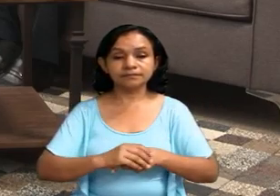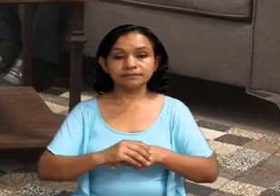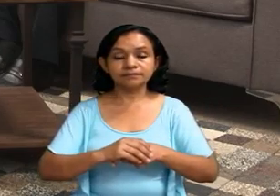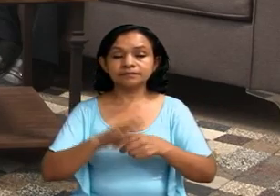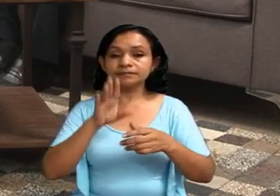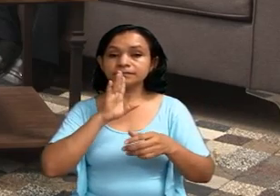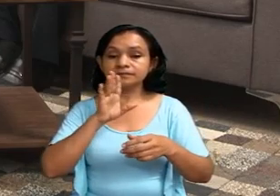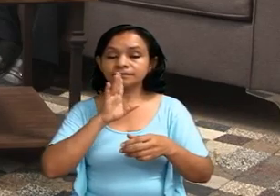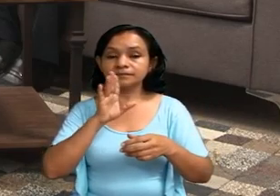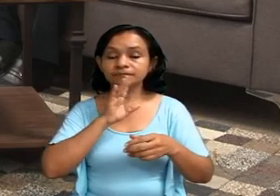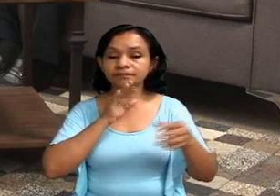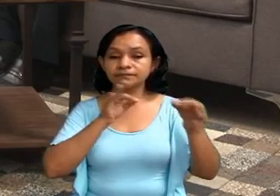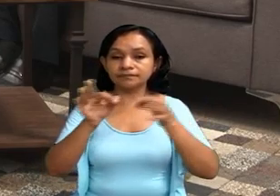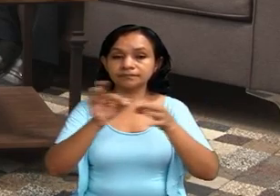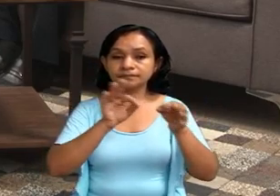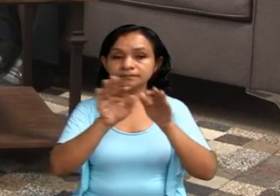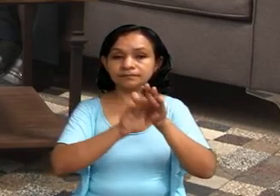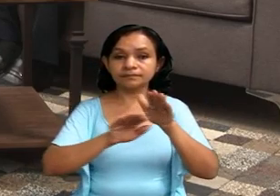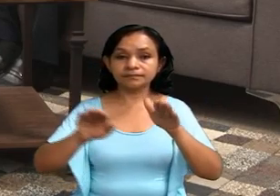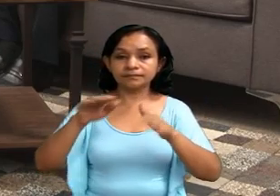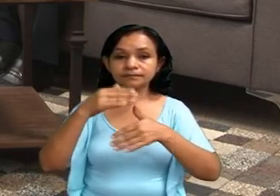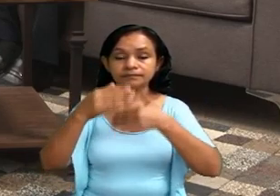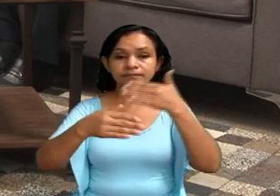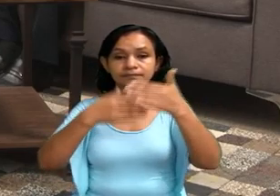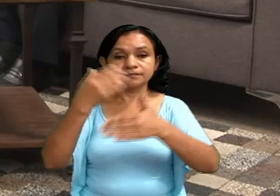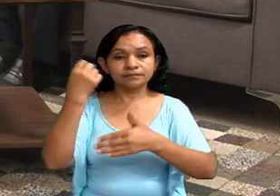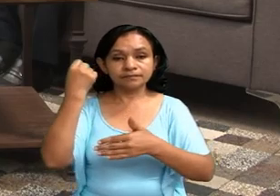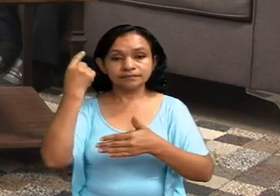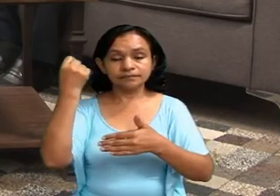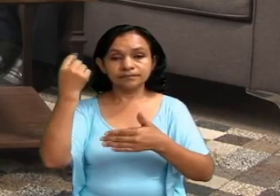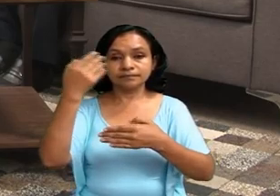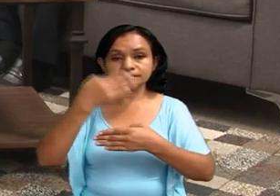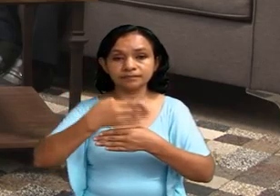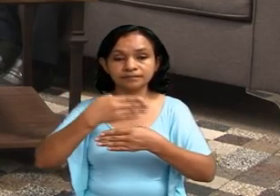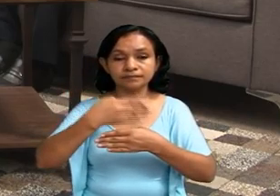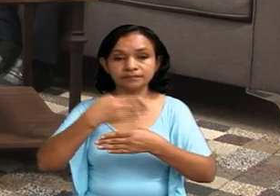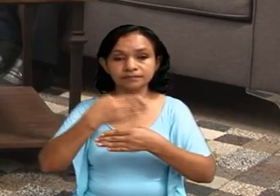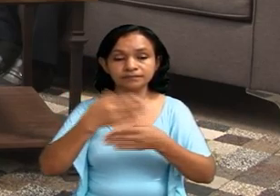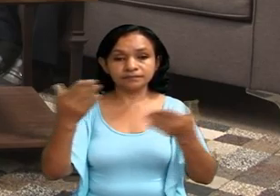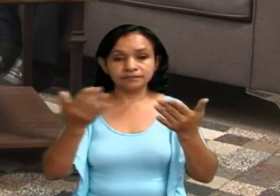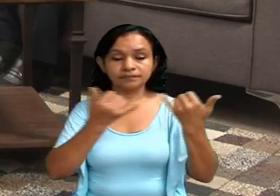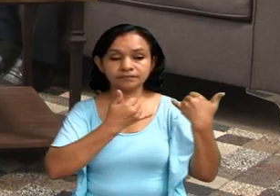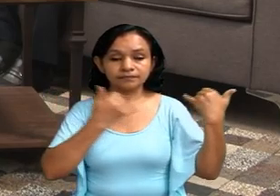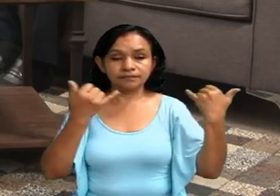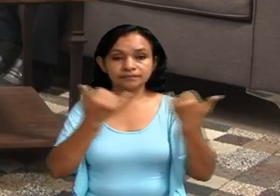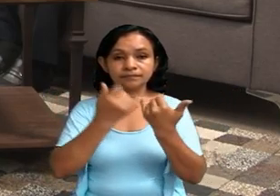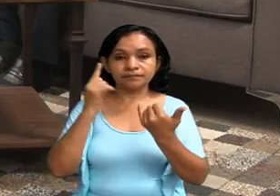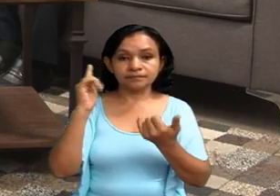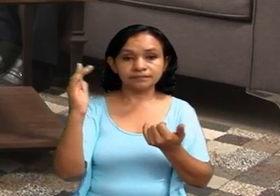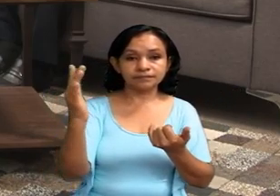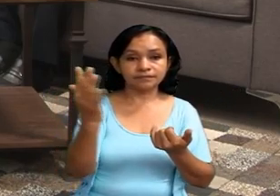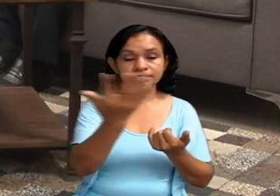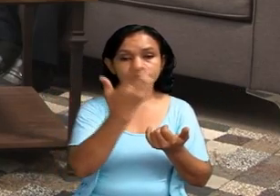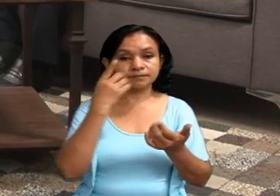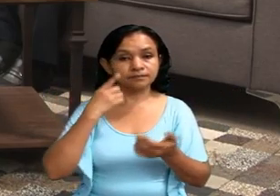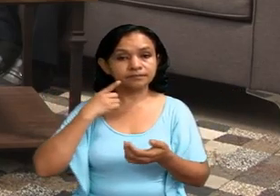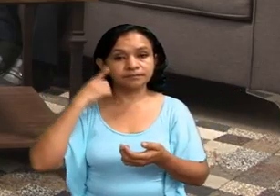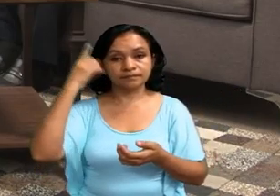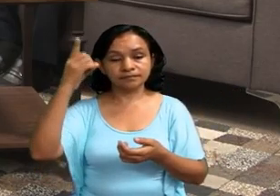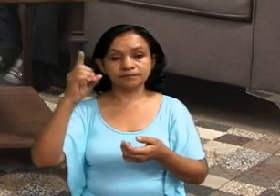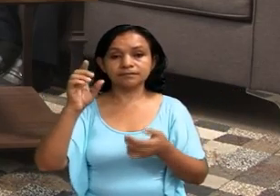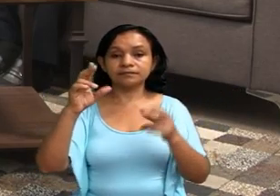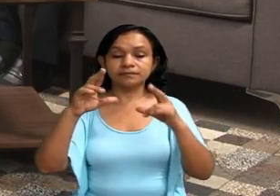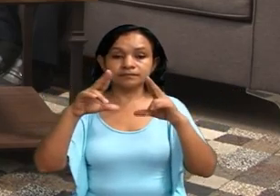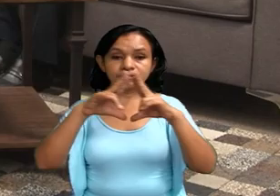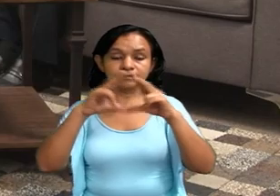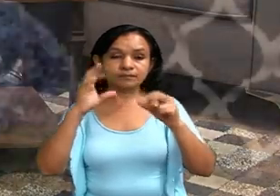que abordáramos y ahondáramos un poquito más este proceso de entender al Teatro Nacional como institución inmersa en todo el desarrollo social que experimenta